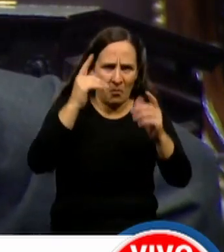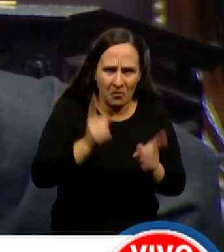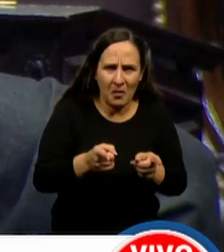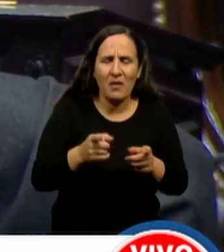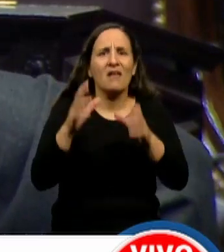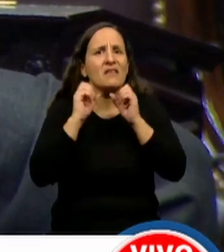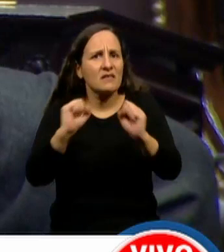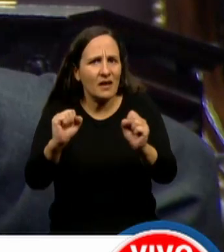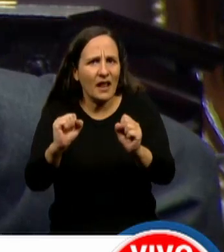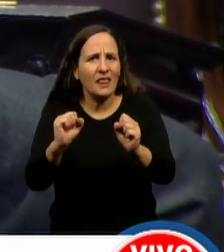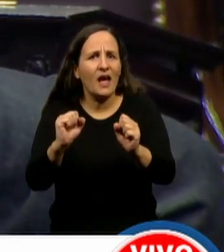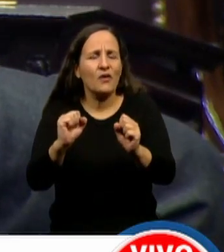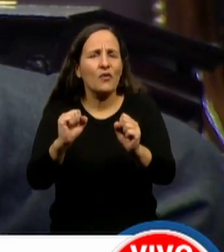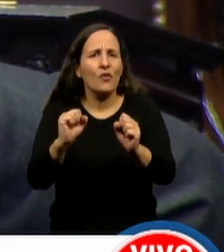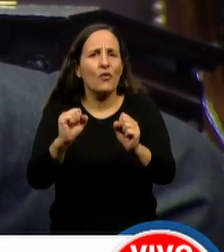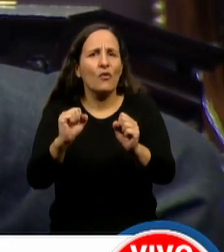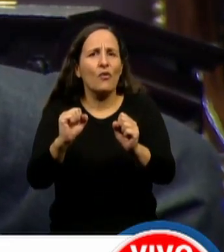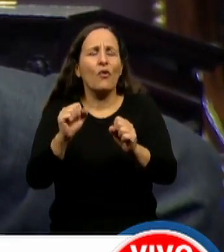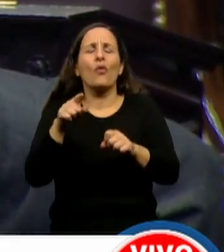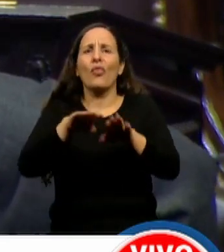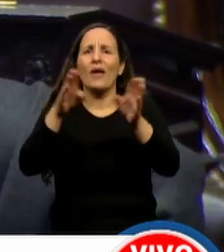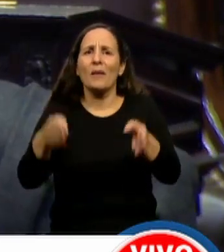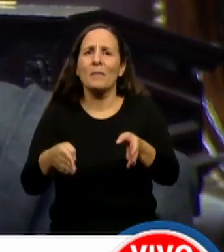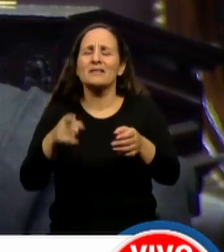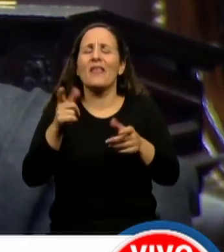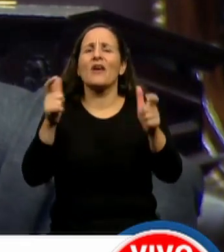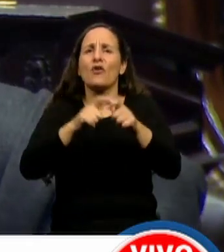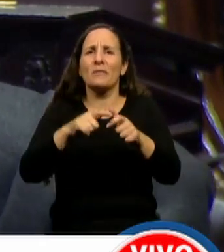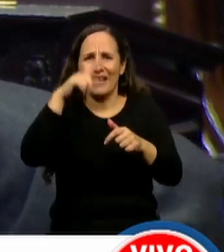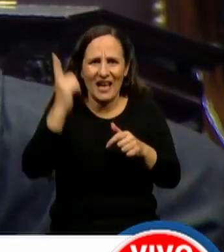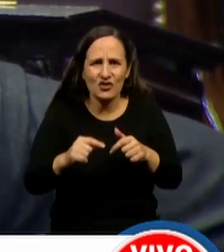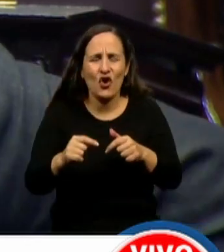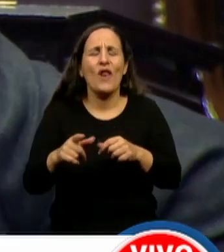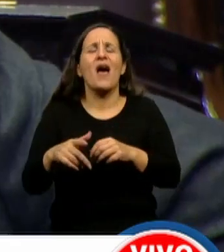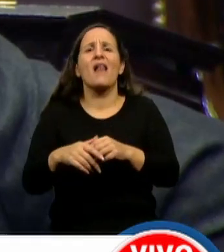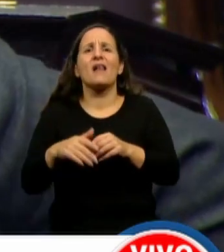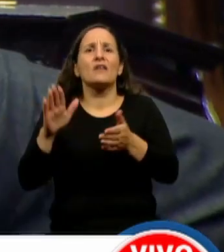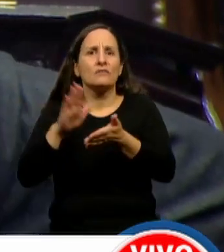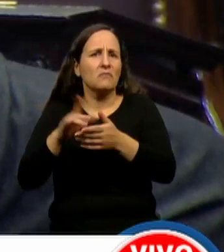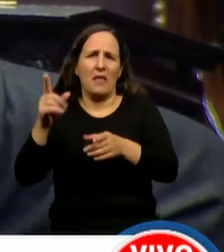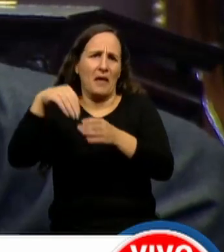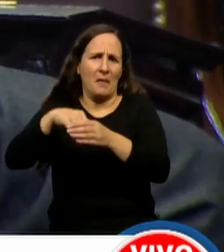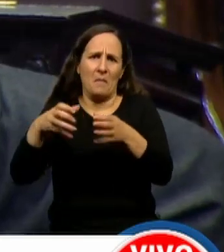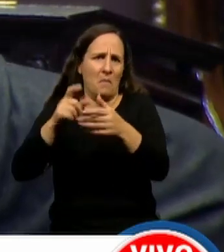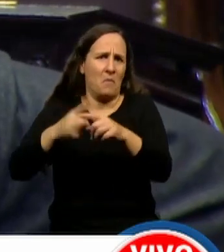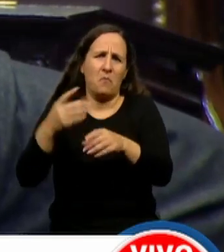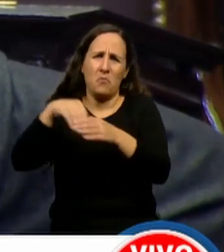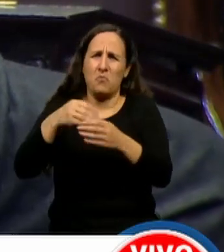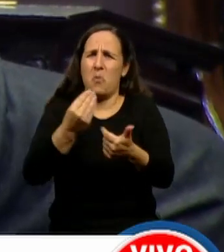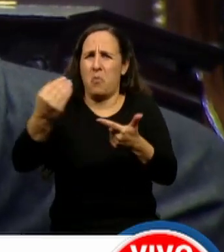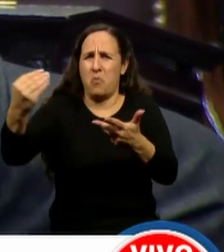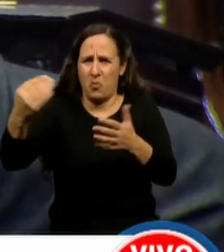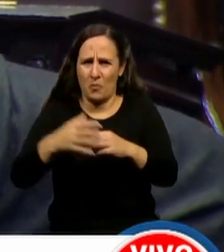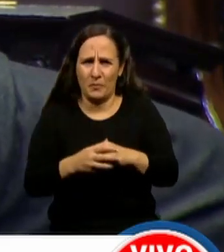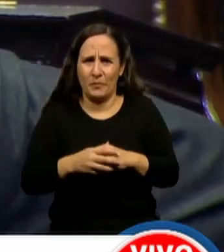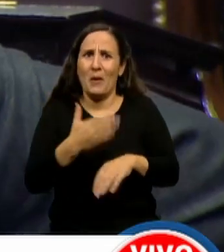fue secretario de la Mesa del Comité Nacional, delegado a la Convención Nacional del Partido,